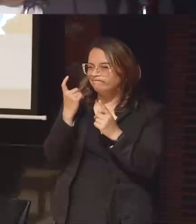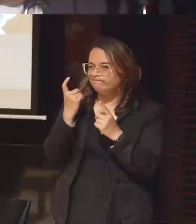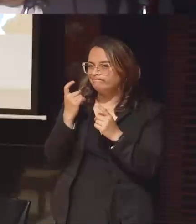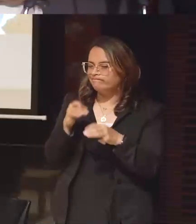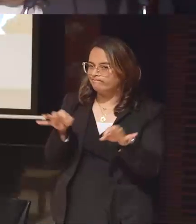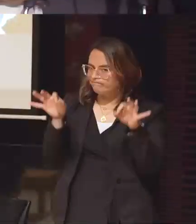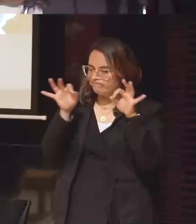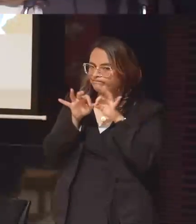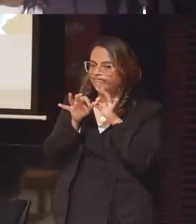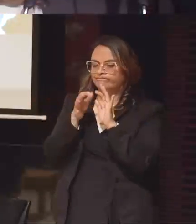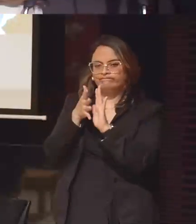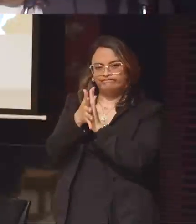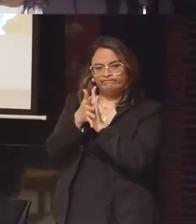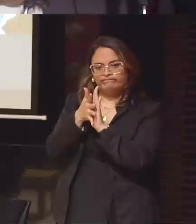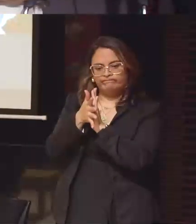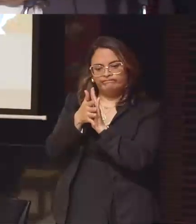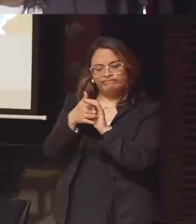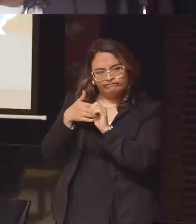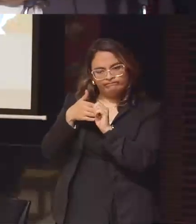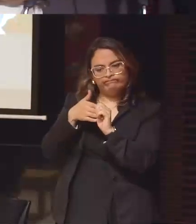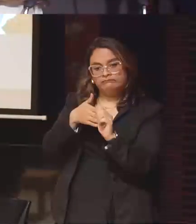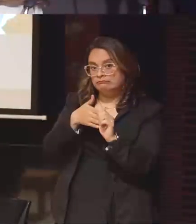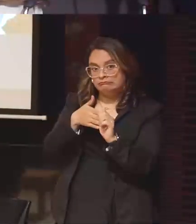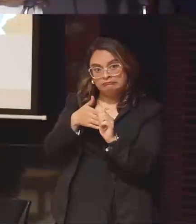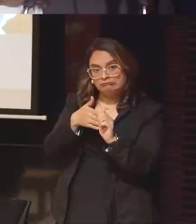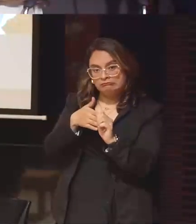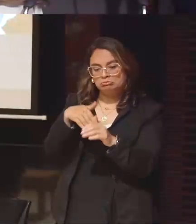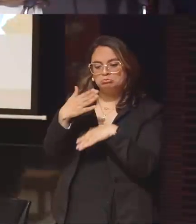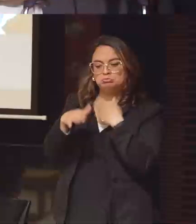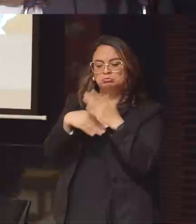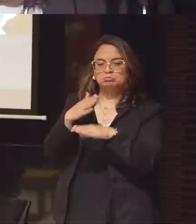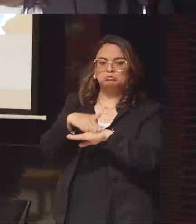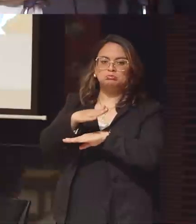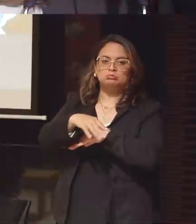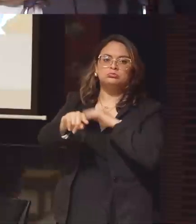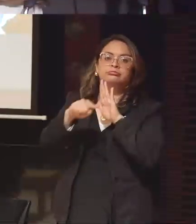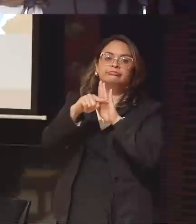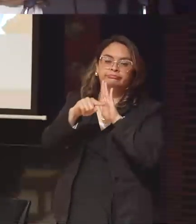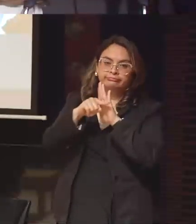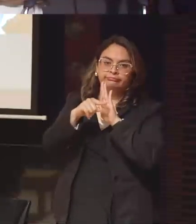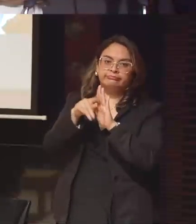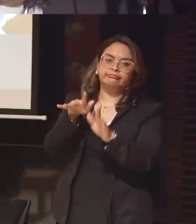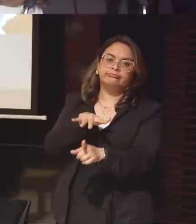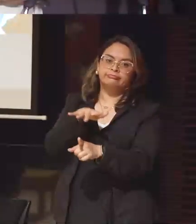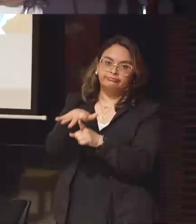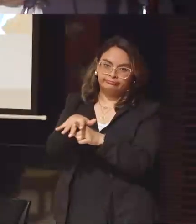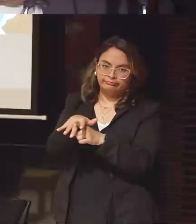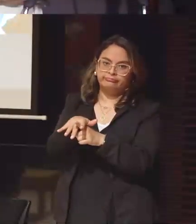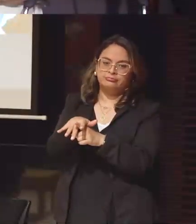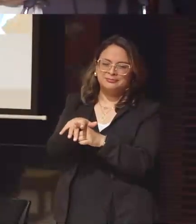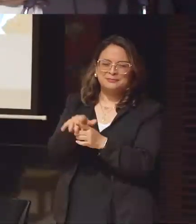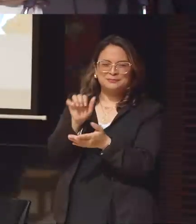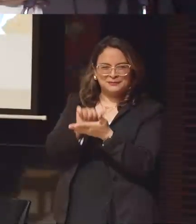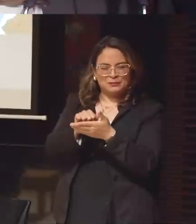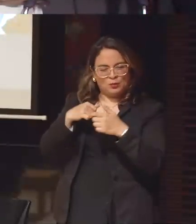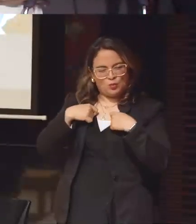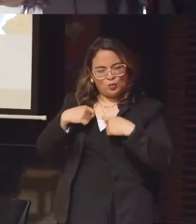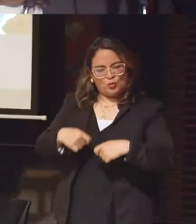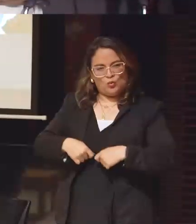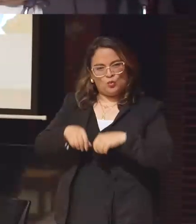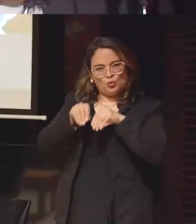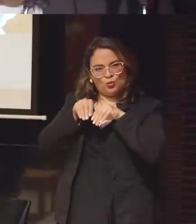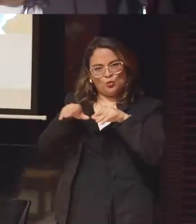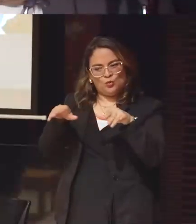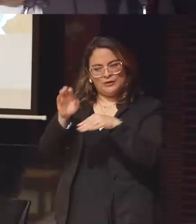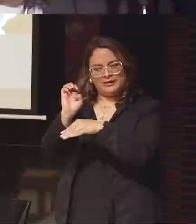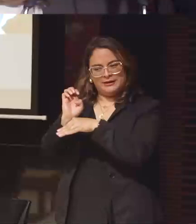no se guía, pues sí puede tener efectos negativos. Y ahí está otra vez el rol de lo público, el rol de las entidades, de